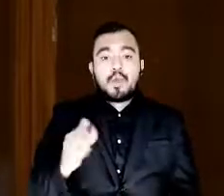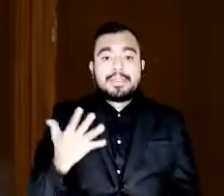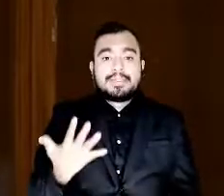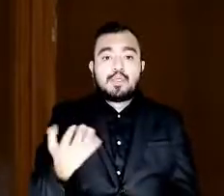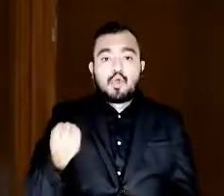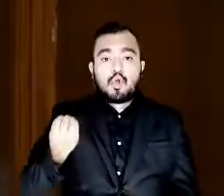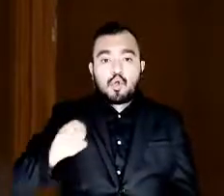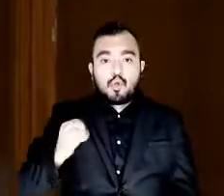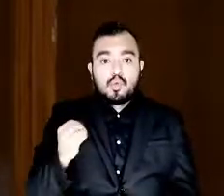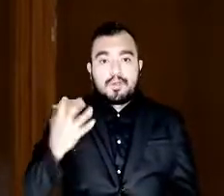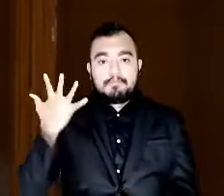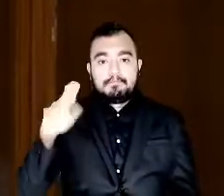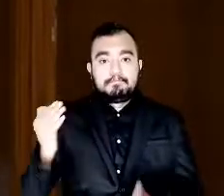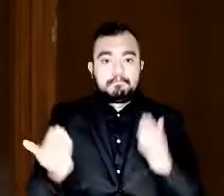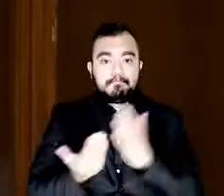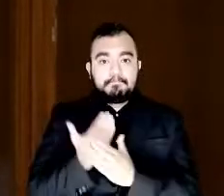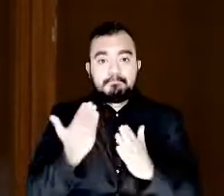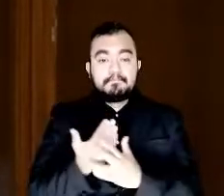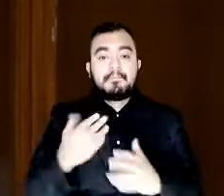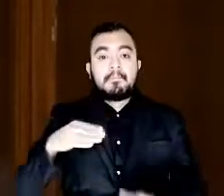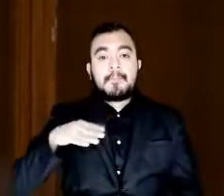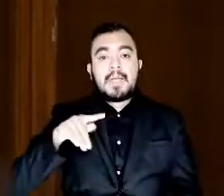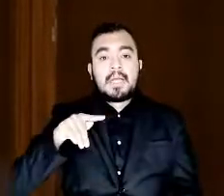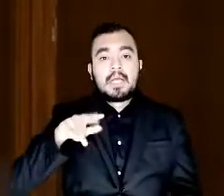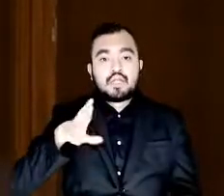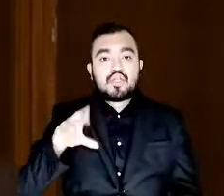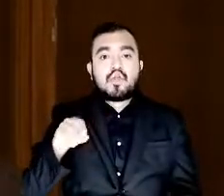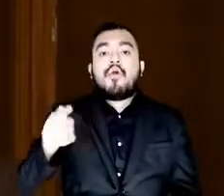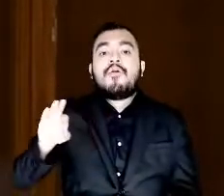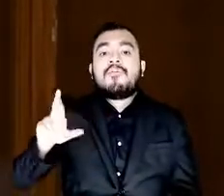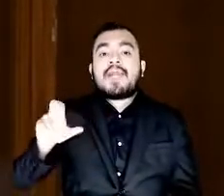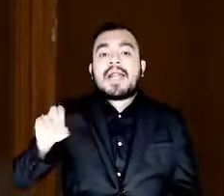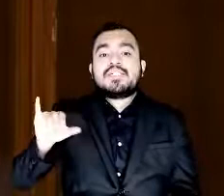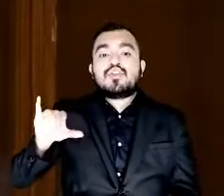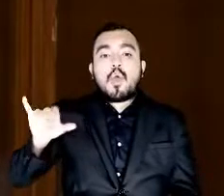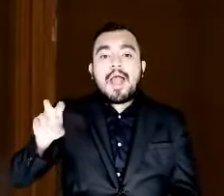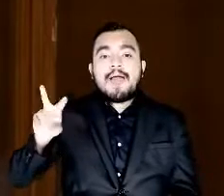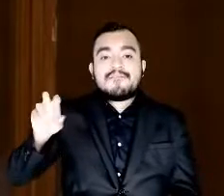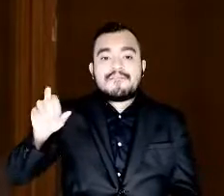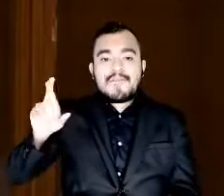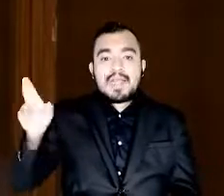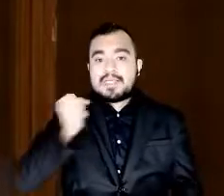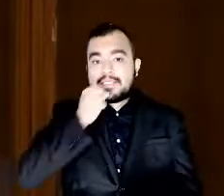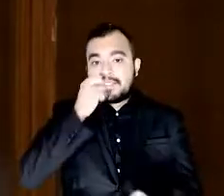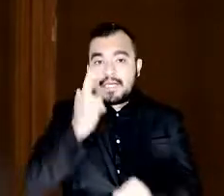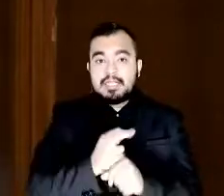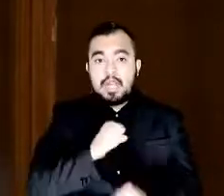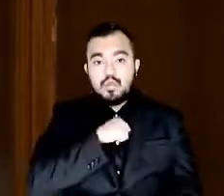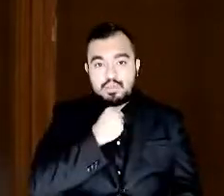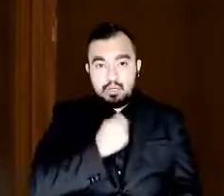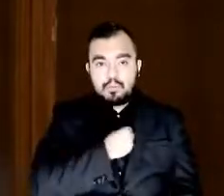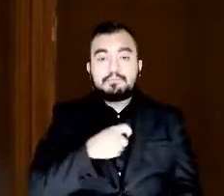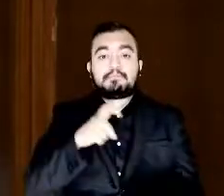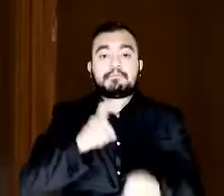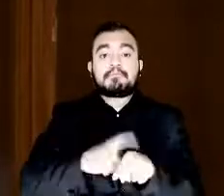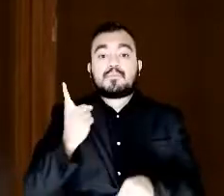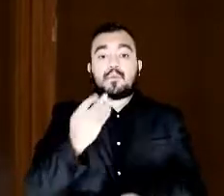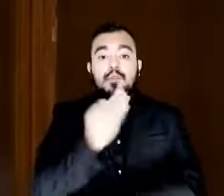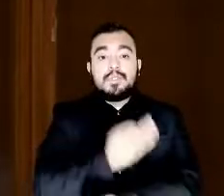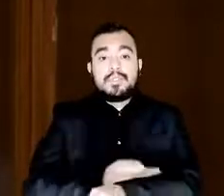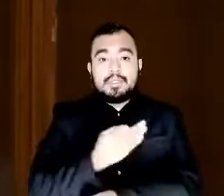a las 10 horas maestro Francisco Javier Fernández clamón secretario de salud a las 13 horas